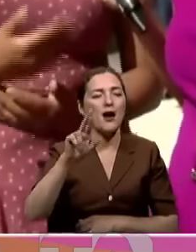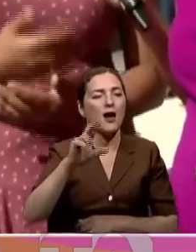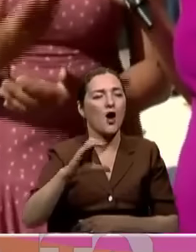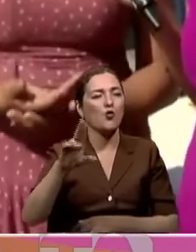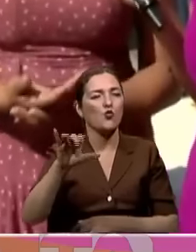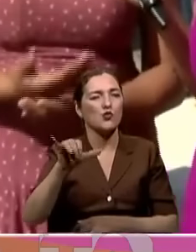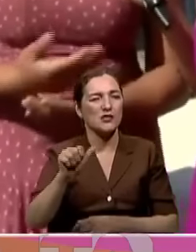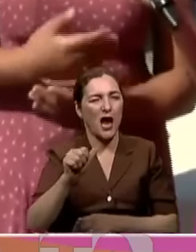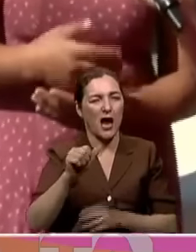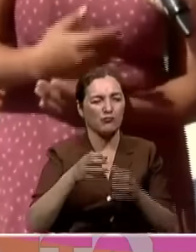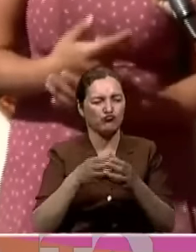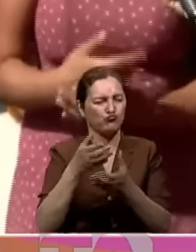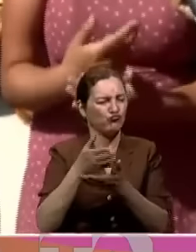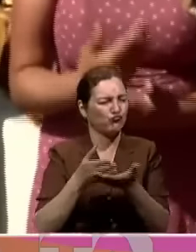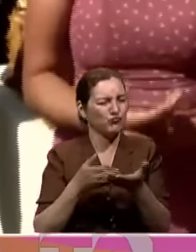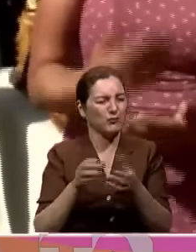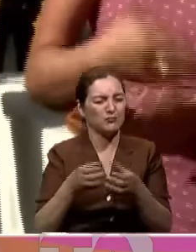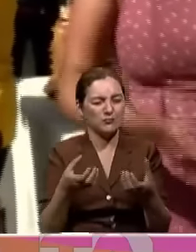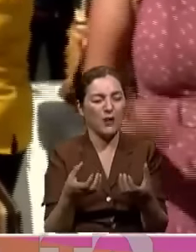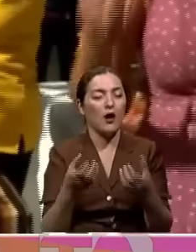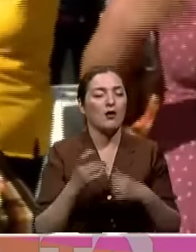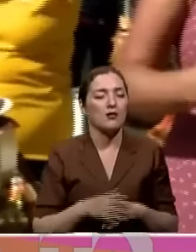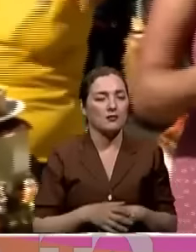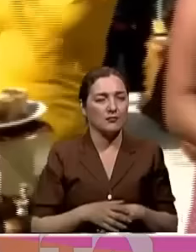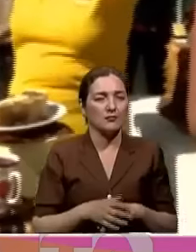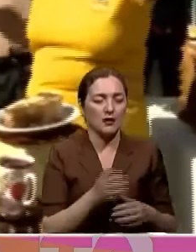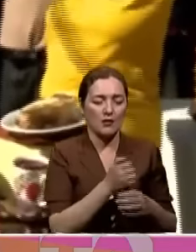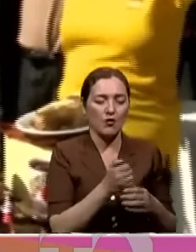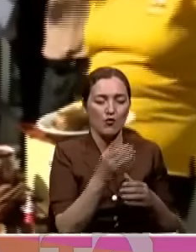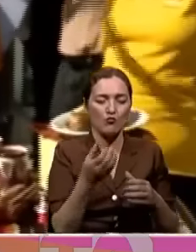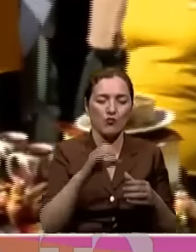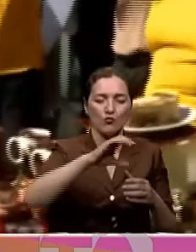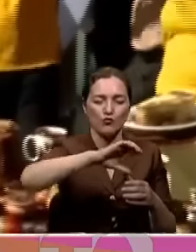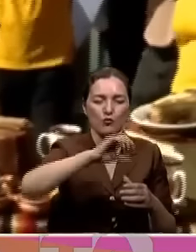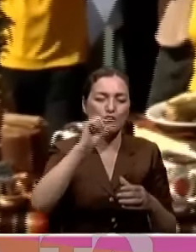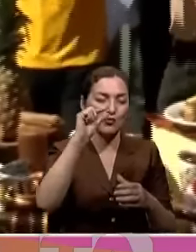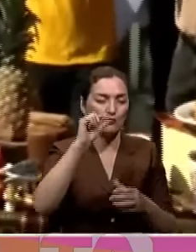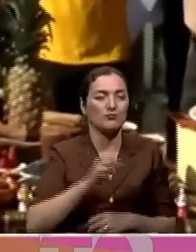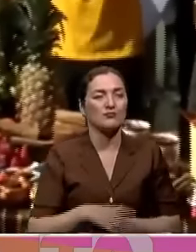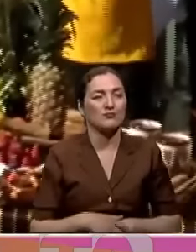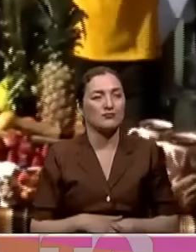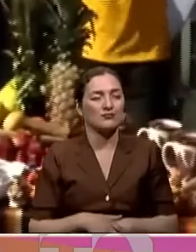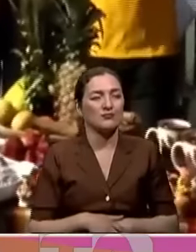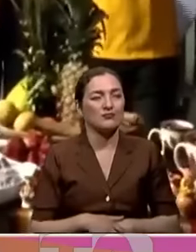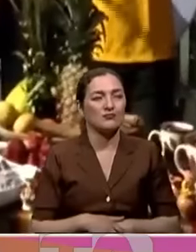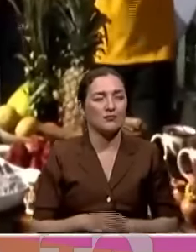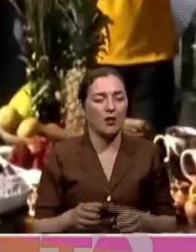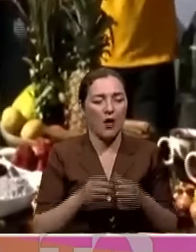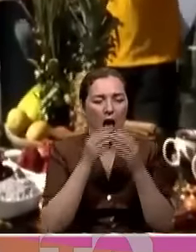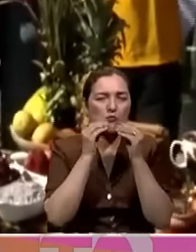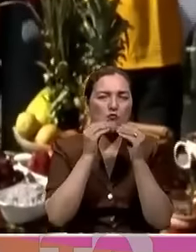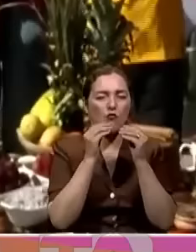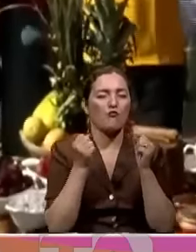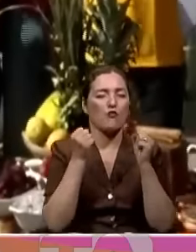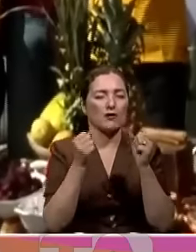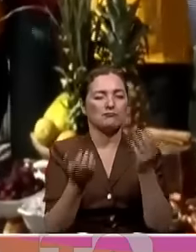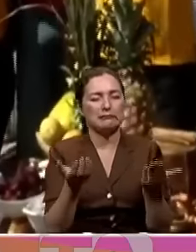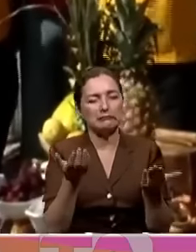para contrastar los sabores se puso un poco de... al café se le añadió un poco de maracuyá. Así no se hace tan fuerte el sabor y lo